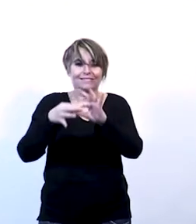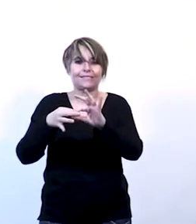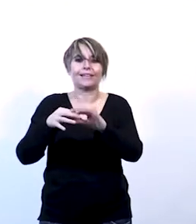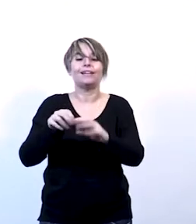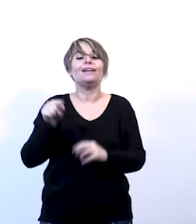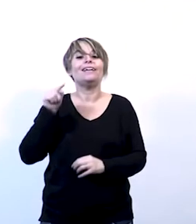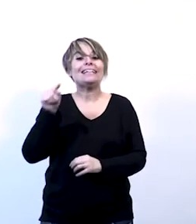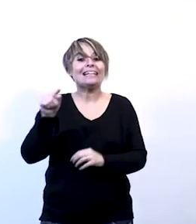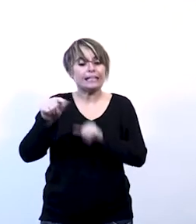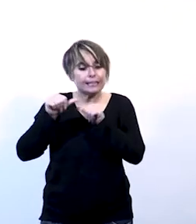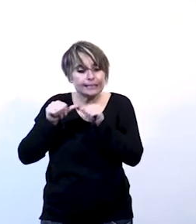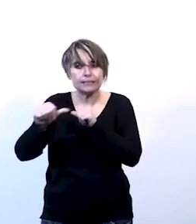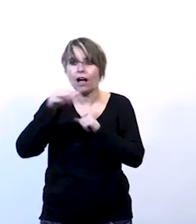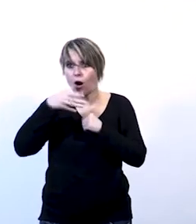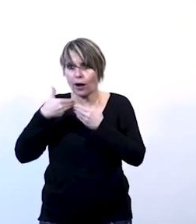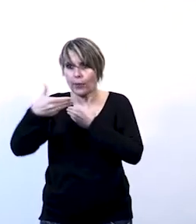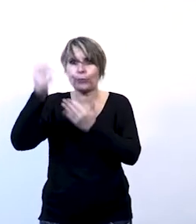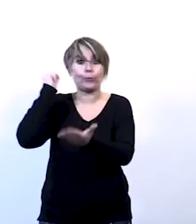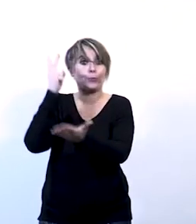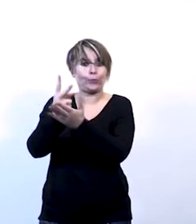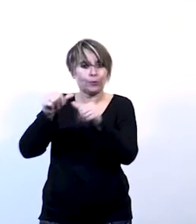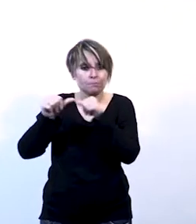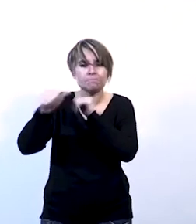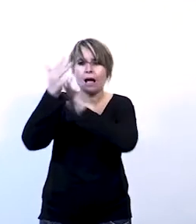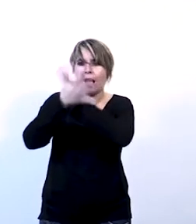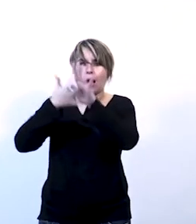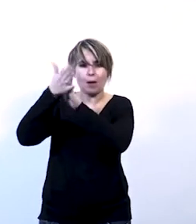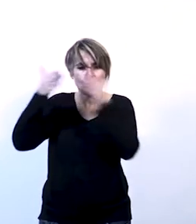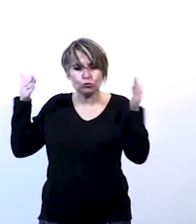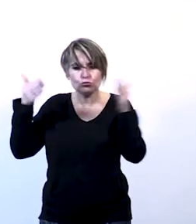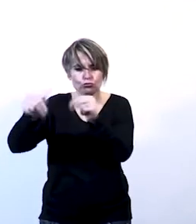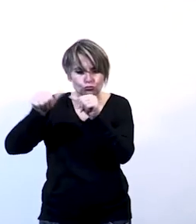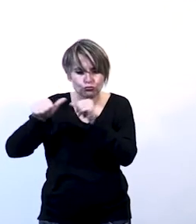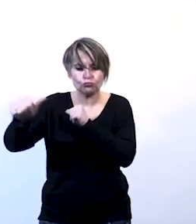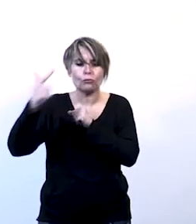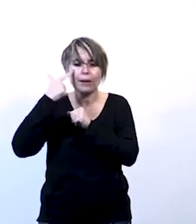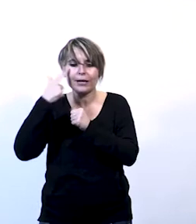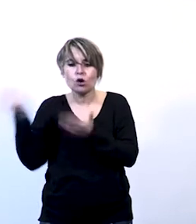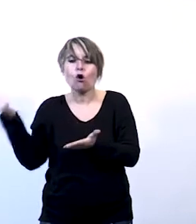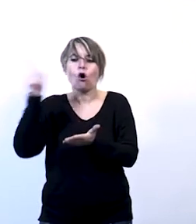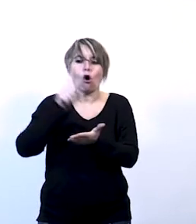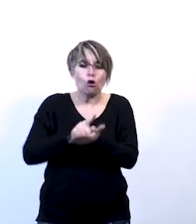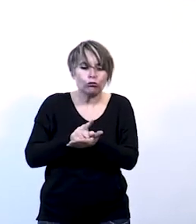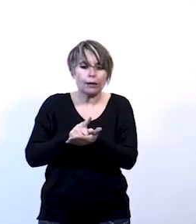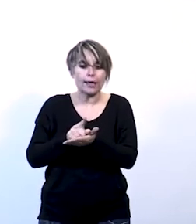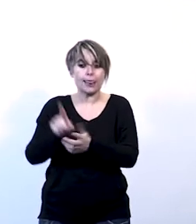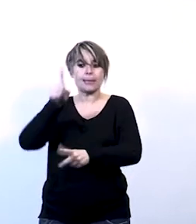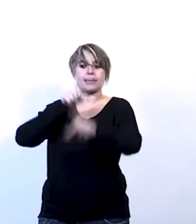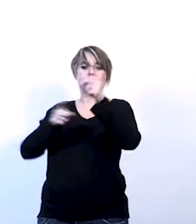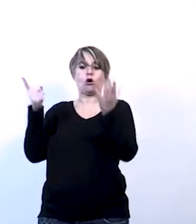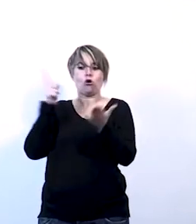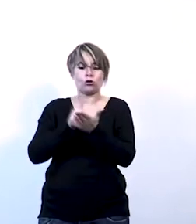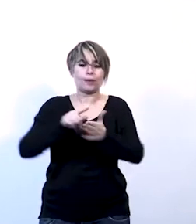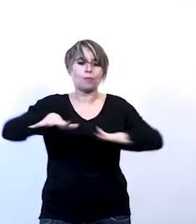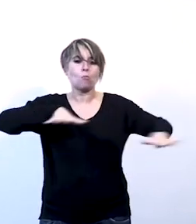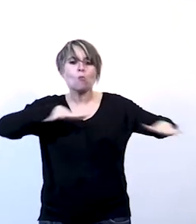es un desafío ahora en el que se está hablando mucho de que cómo volver a recatar ese